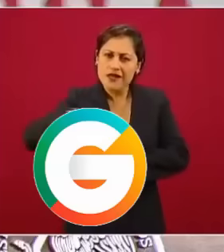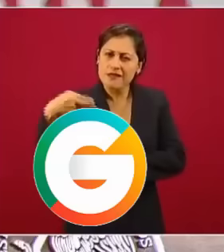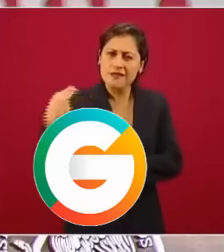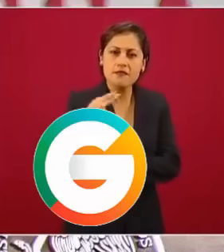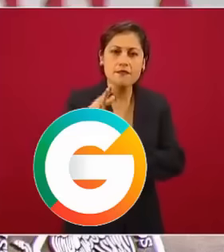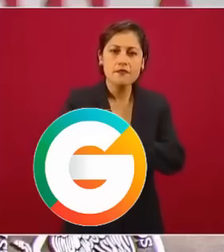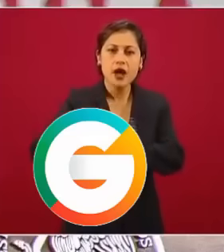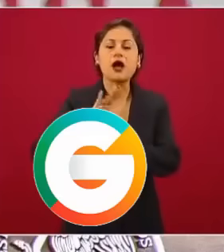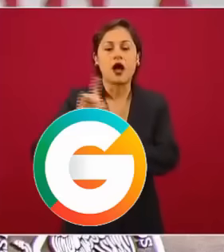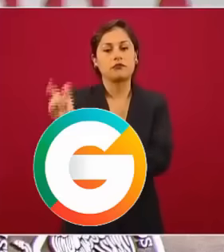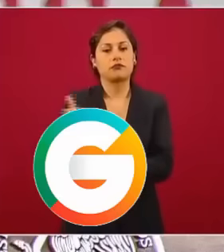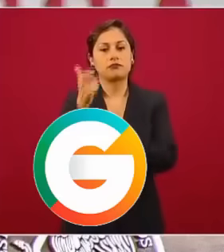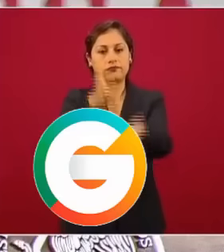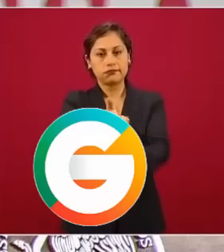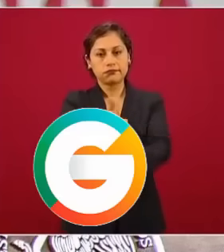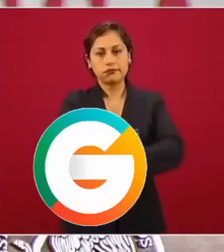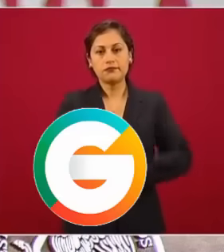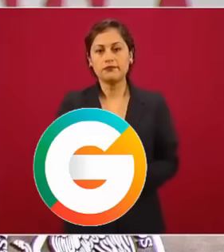necesita.